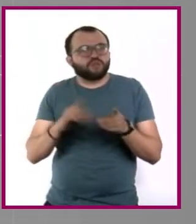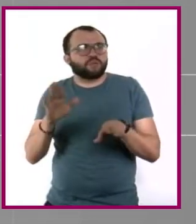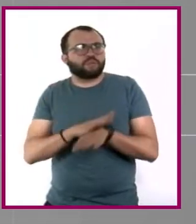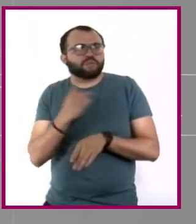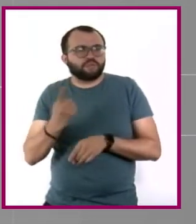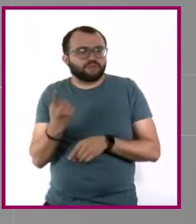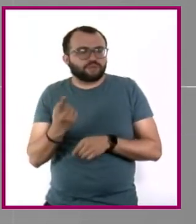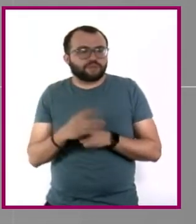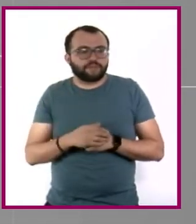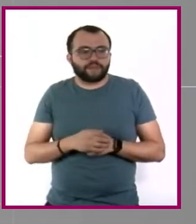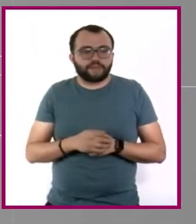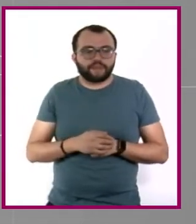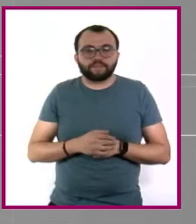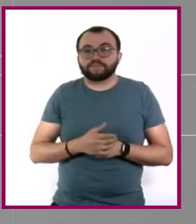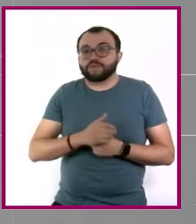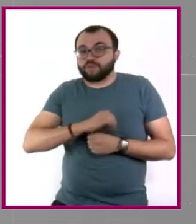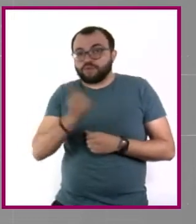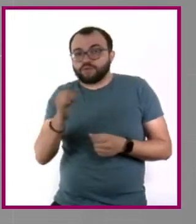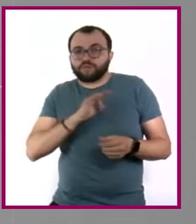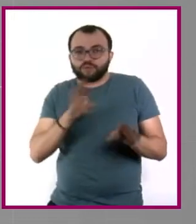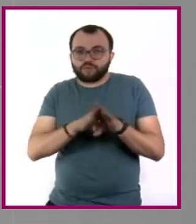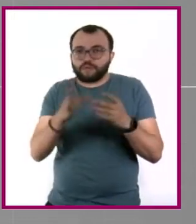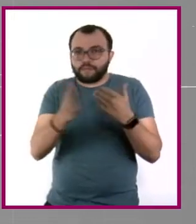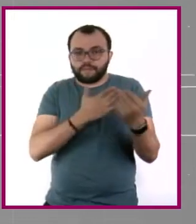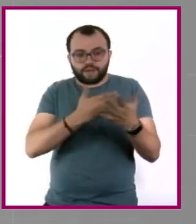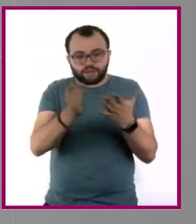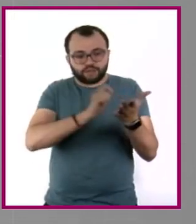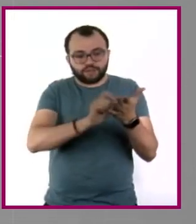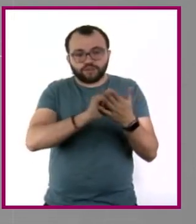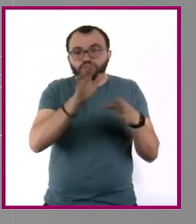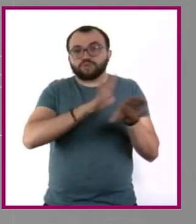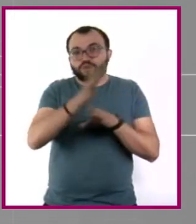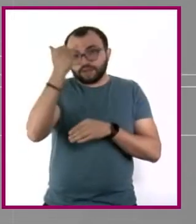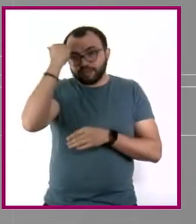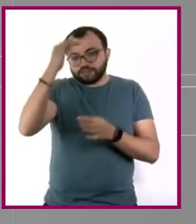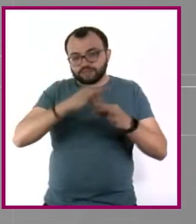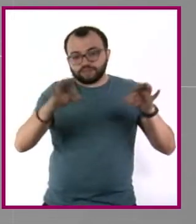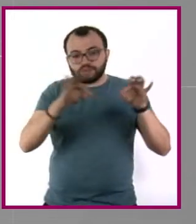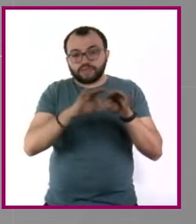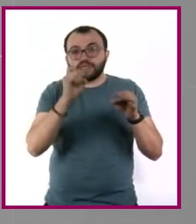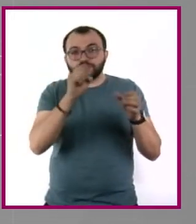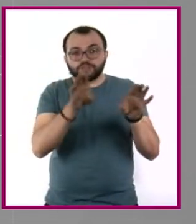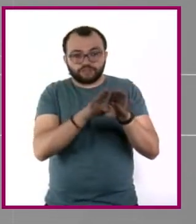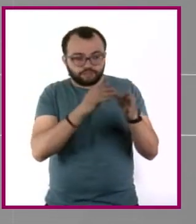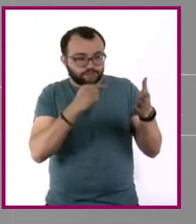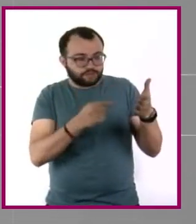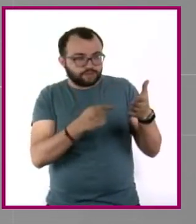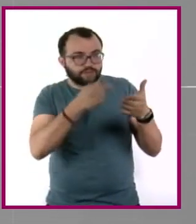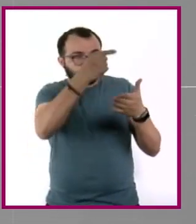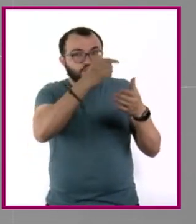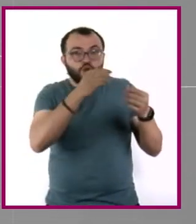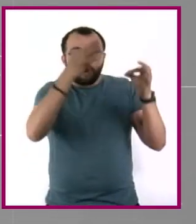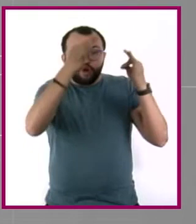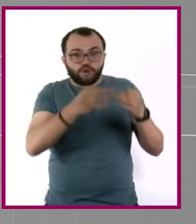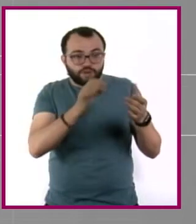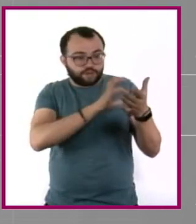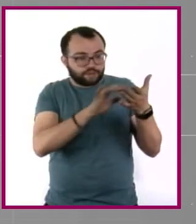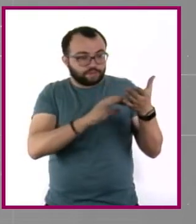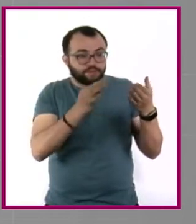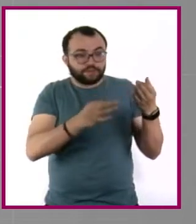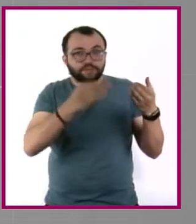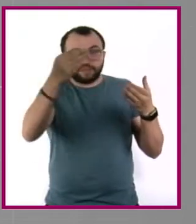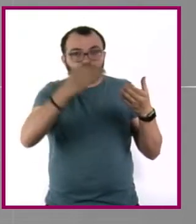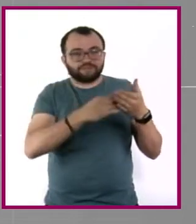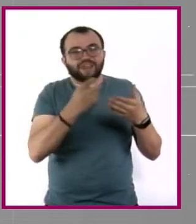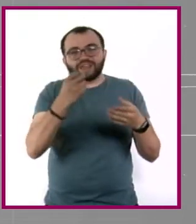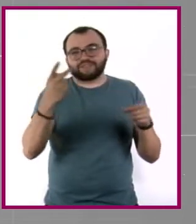Otra posibilidad es anotar a mano las ideas principales de nuestro resumen y contrastarlas con las del texto original. Eso que estás diciendo es una cosa